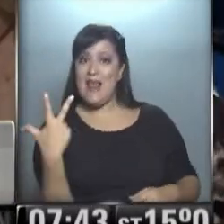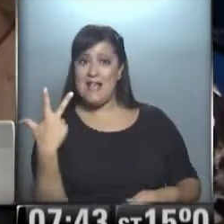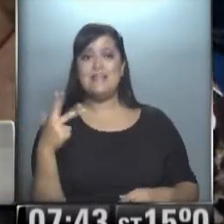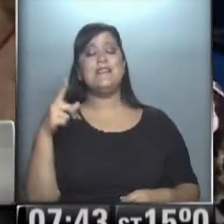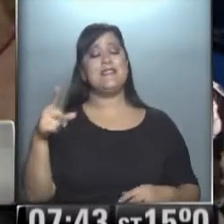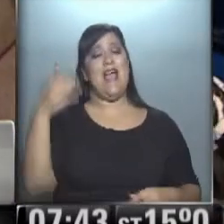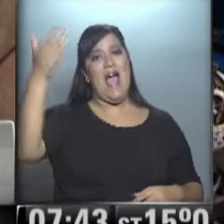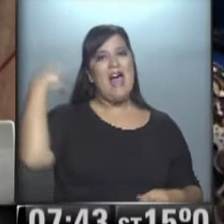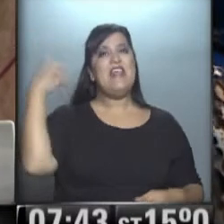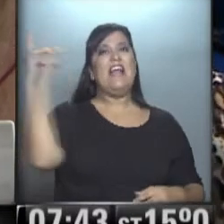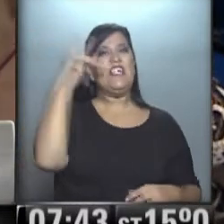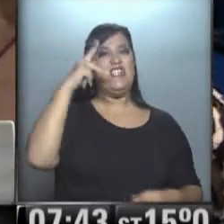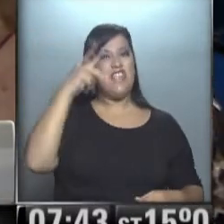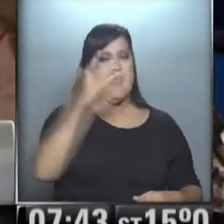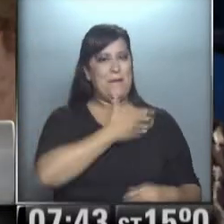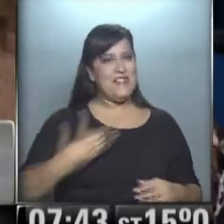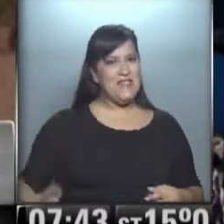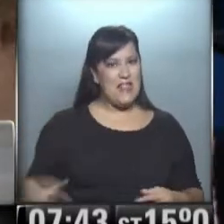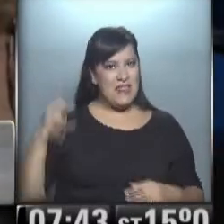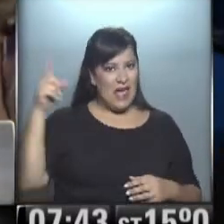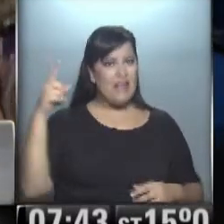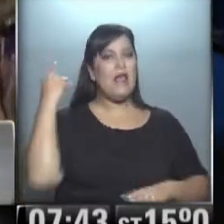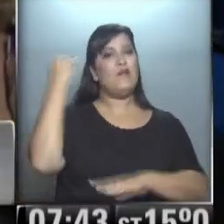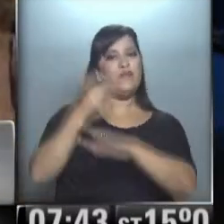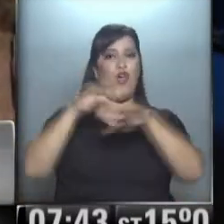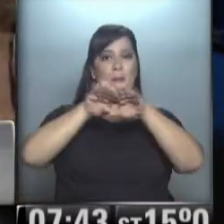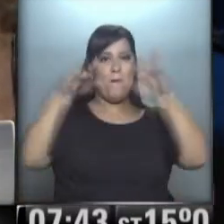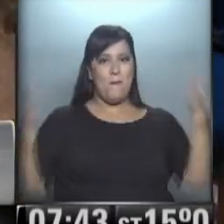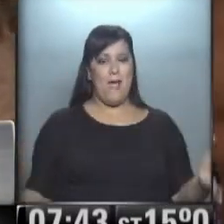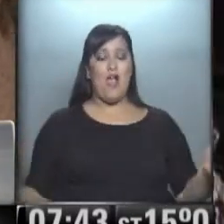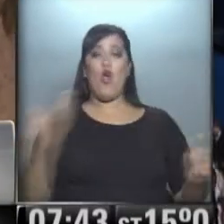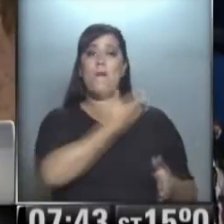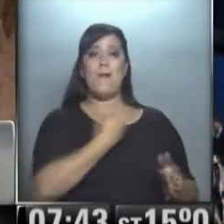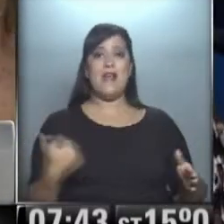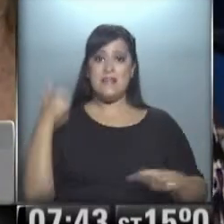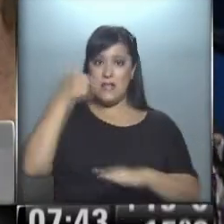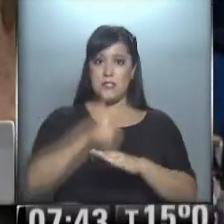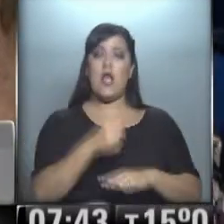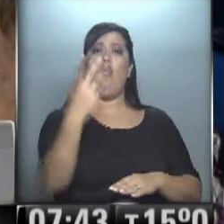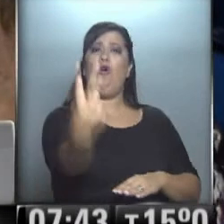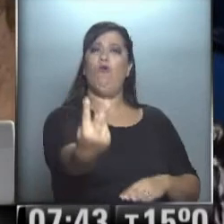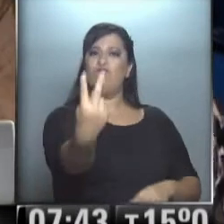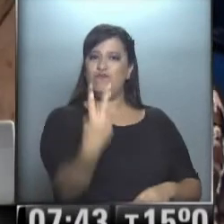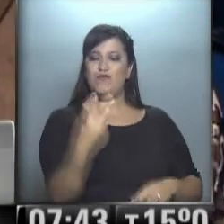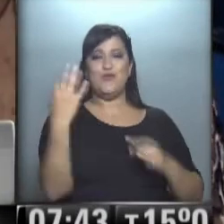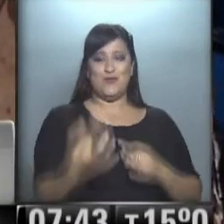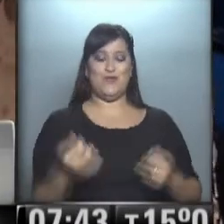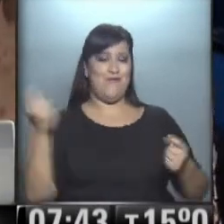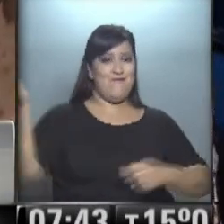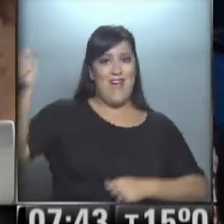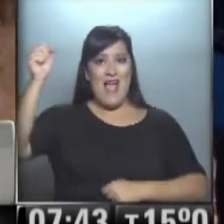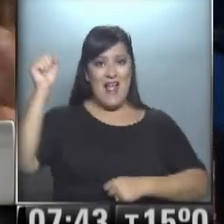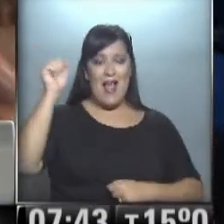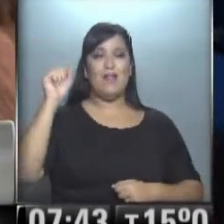presidente Kirchner, estando en el palco presidencial, nosotros llegamos allí, estábamos bailando y yo justo cuando